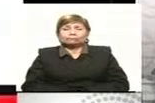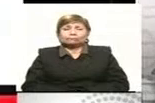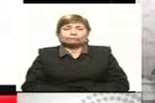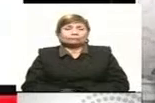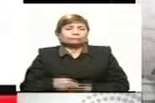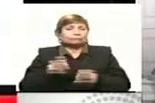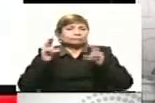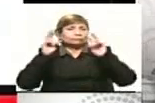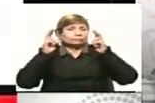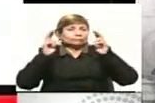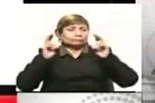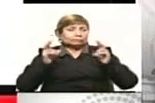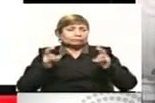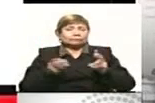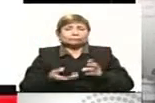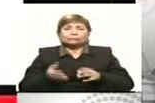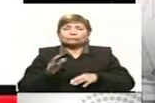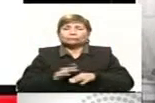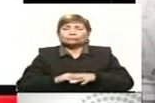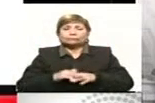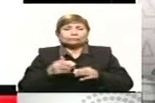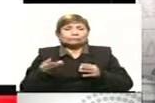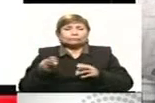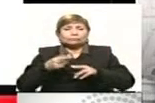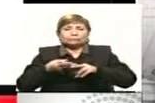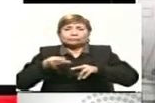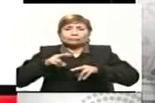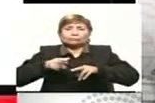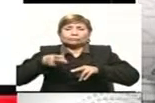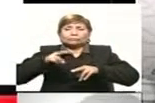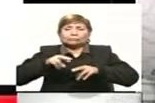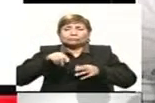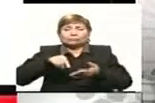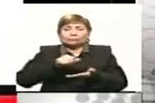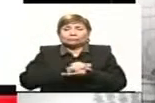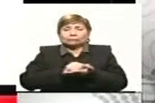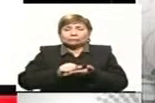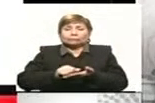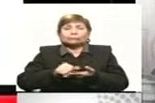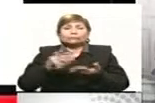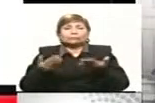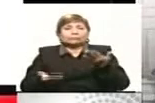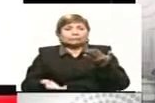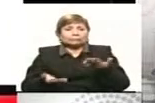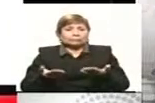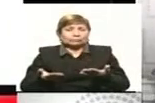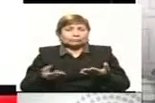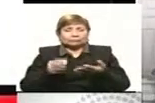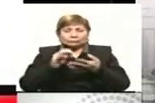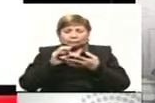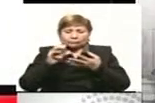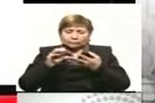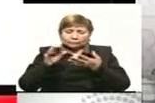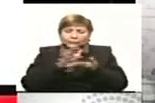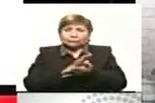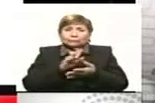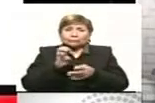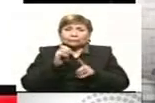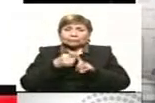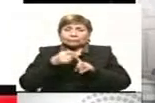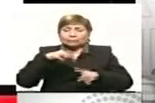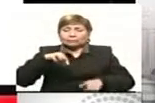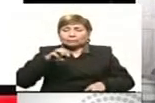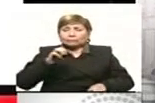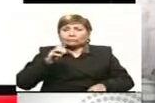mayor tema, ¿no? La mayor carga y que se va a incrementar en estos meses y el próximo año es, digamos, la calificación de los expedientes, si se quiere, es